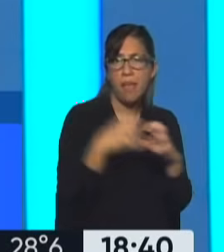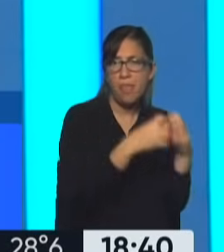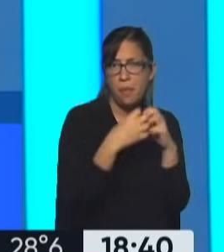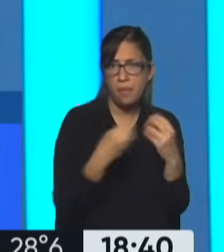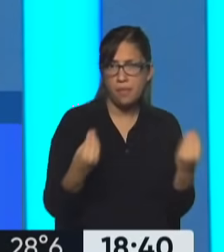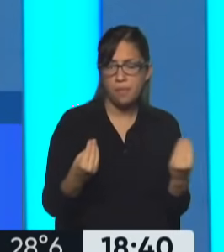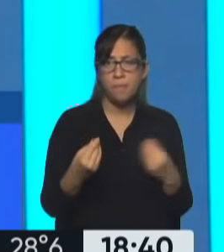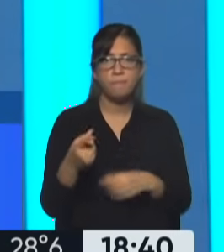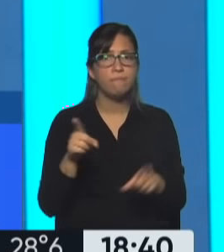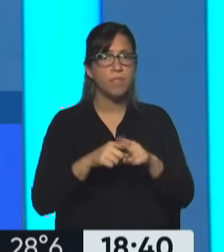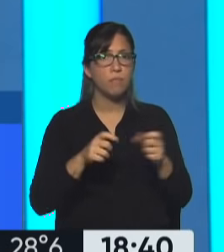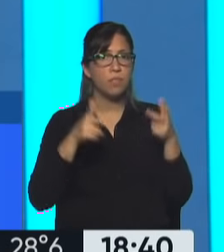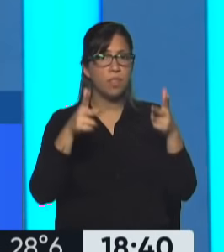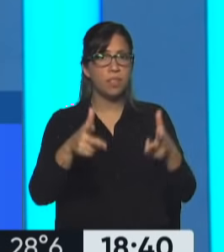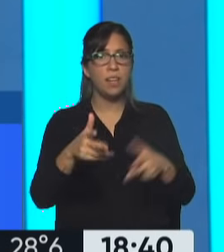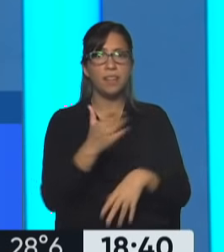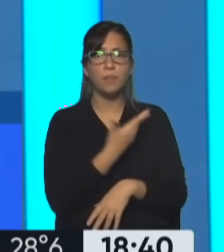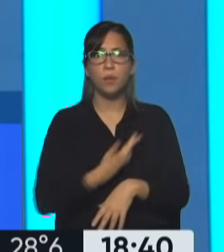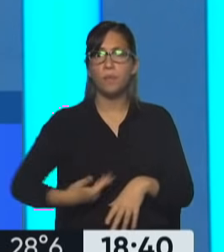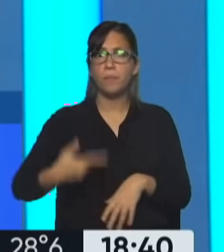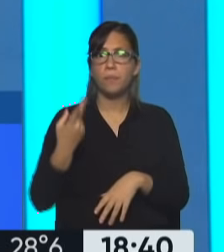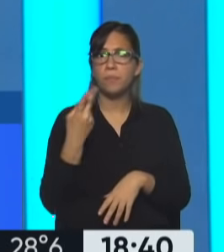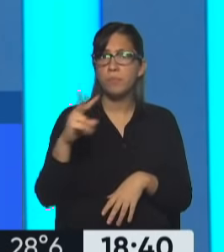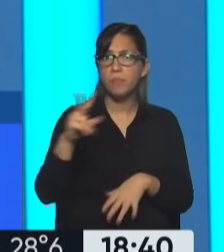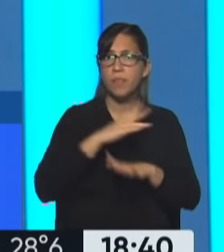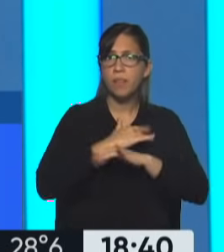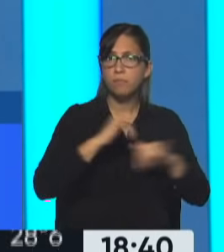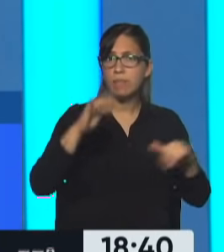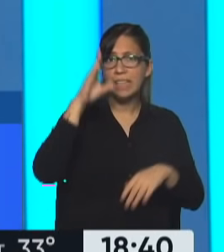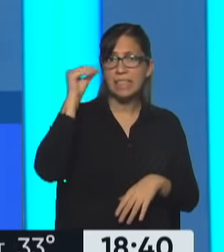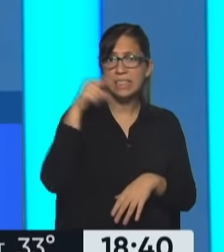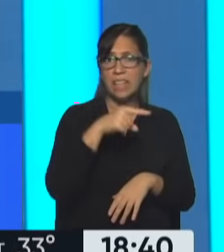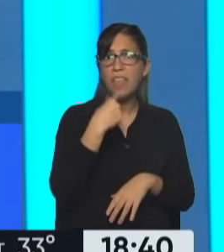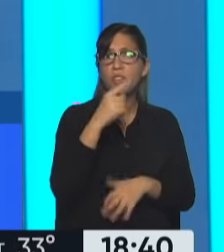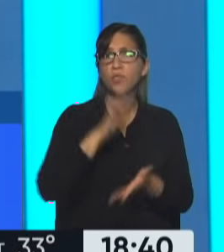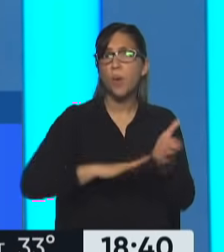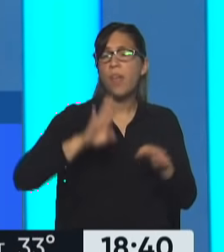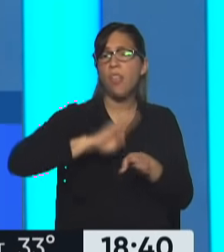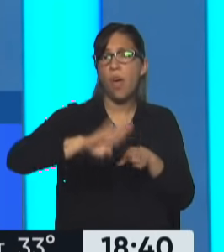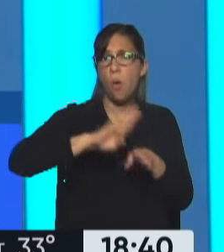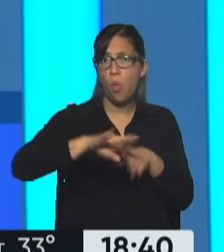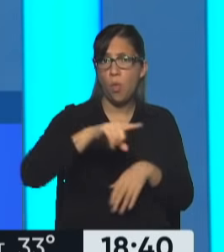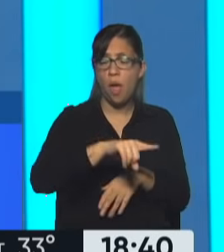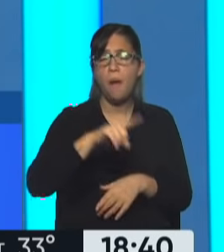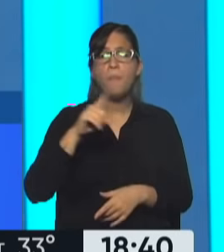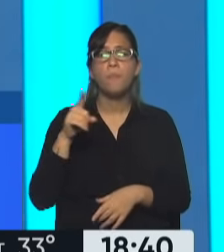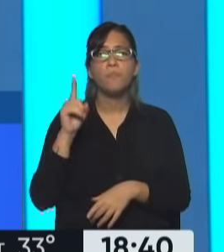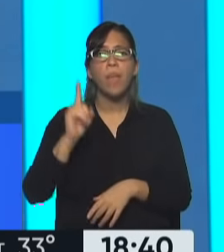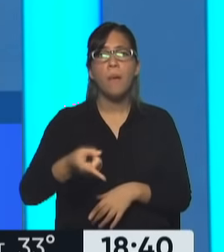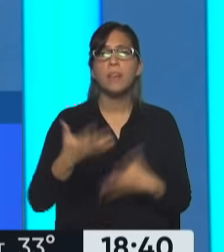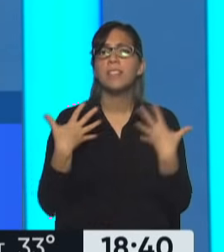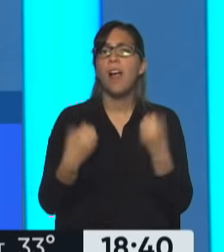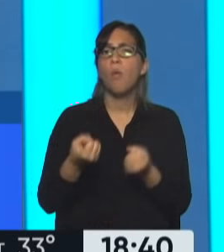planteado al principio la vicepresidenta en la campaña, la vicepresidenta Cristina, el tema del endeudamiento, el tema de qué salud